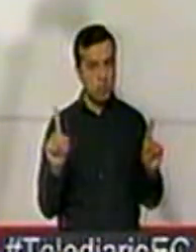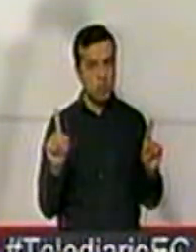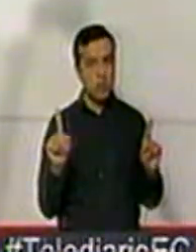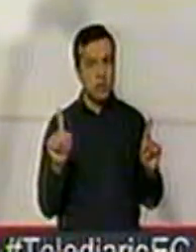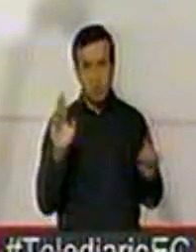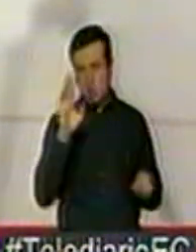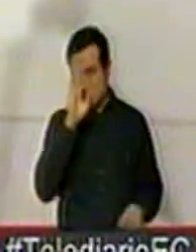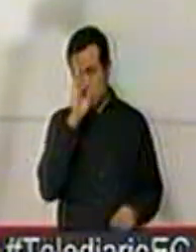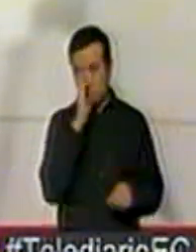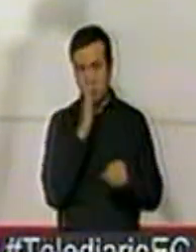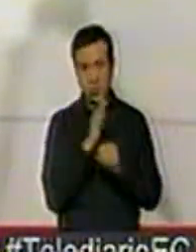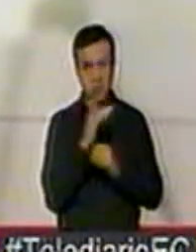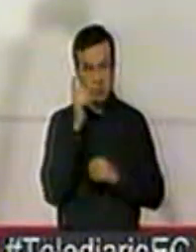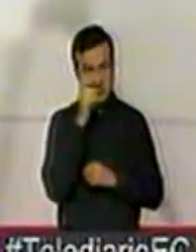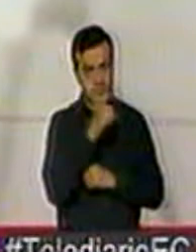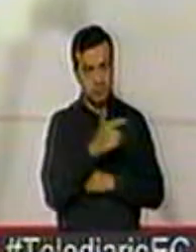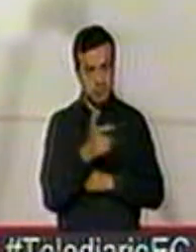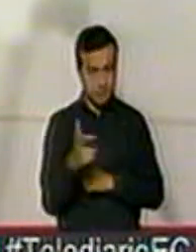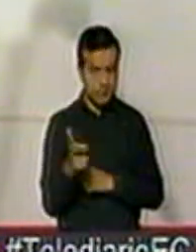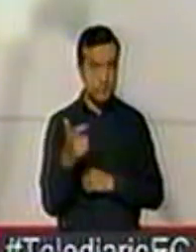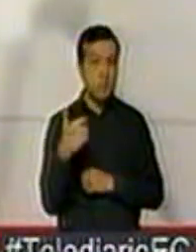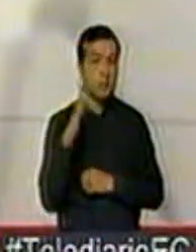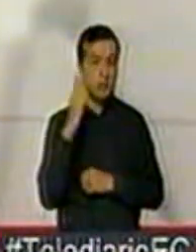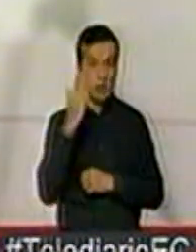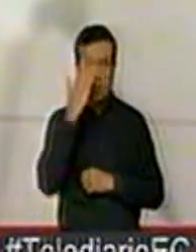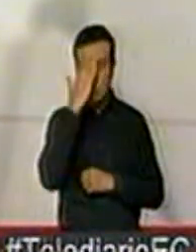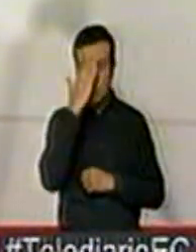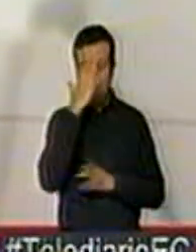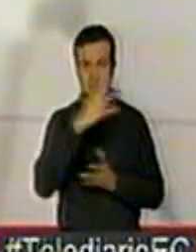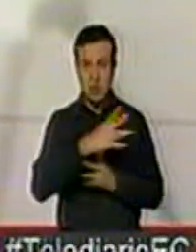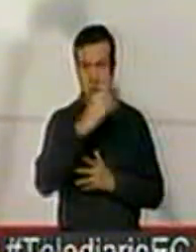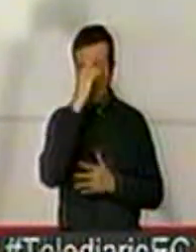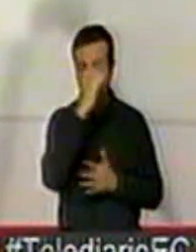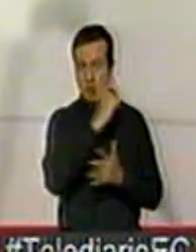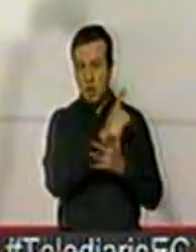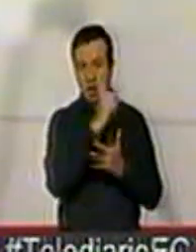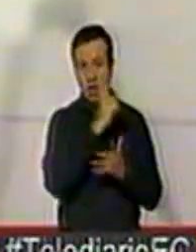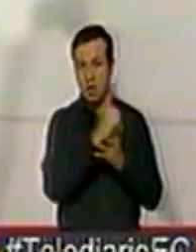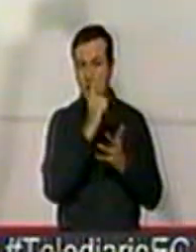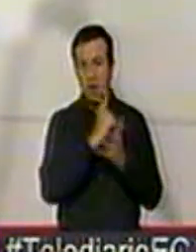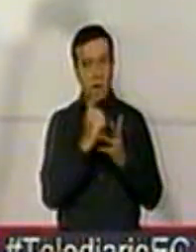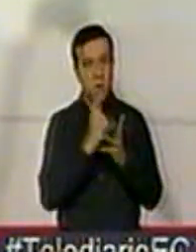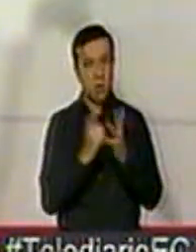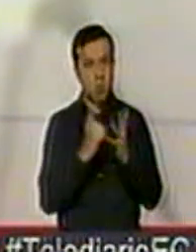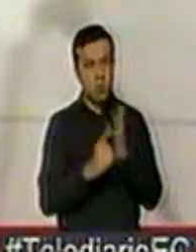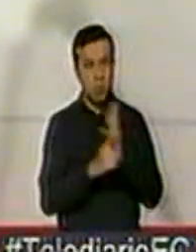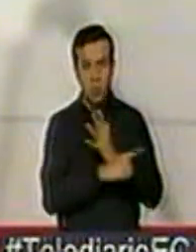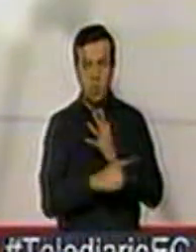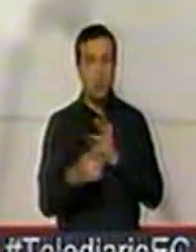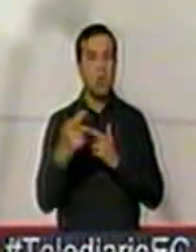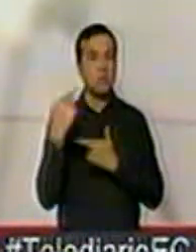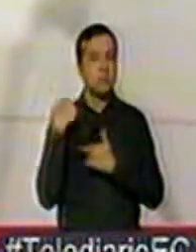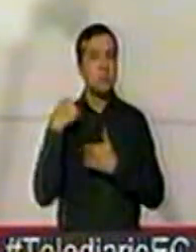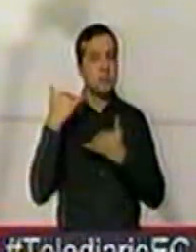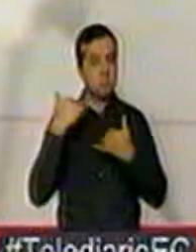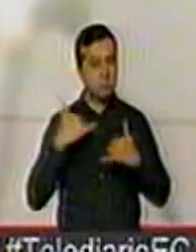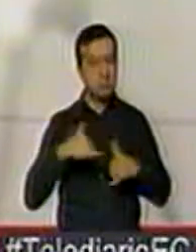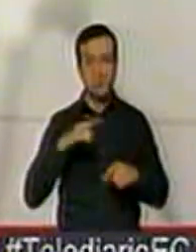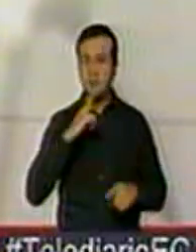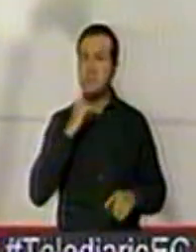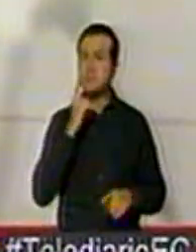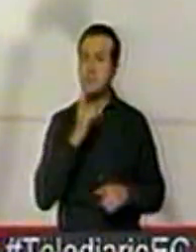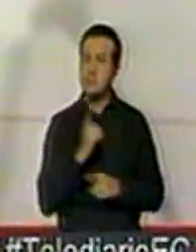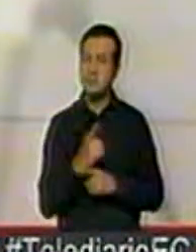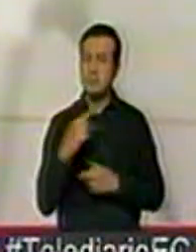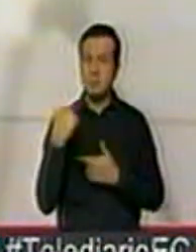que nos lleve a una fiscalización, sino conocer la verdad, que cada cual en el lugar donde esté cumpla con su misión, cumpla con